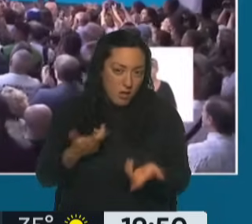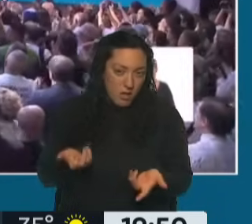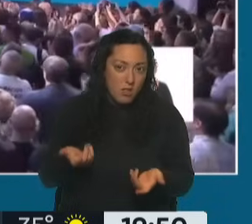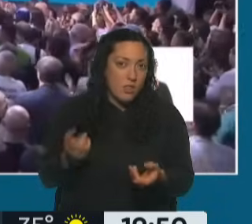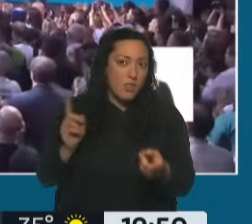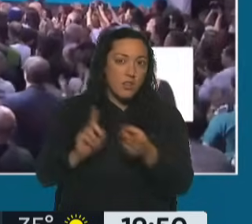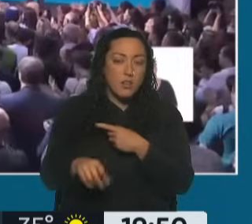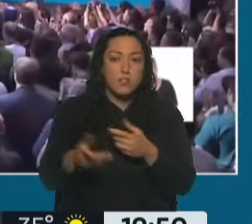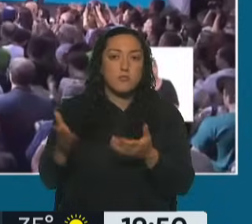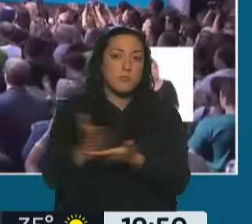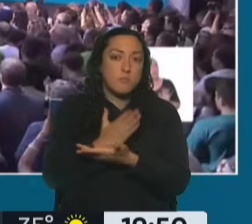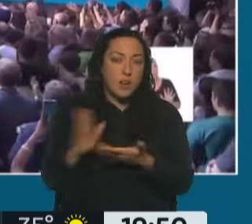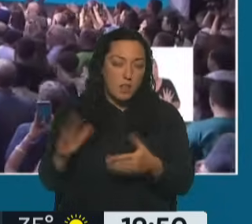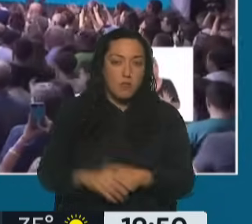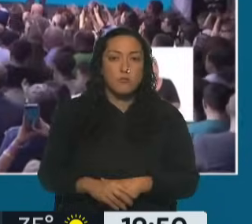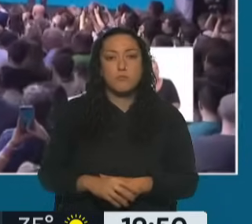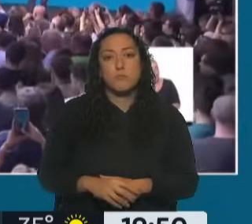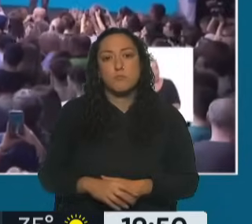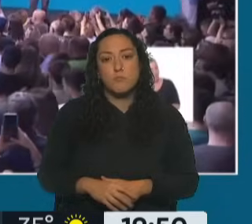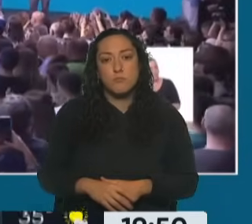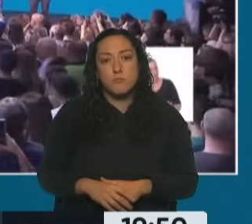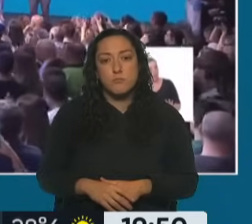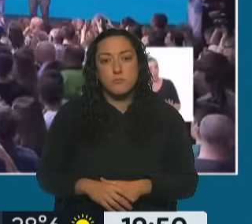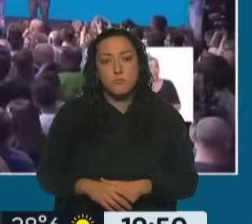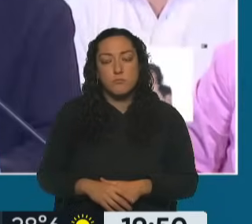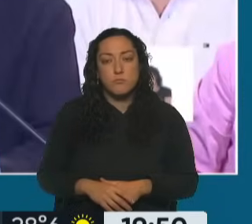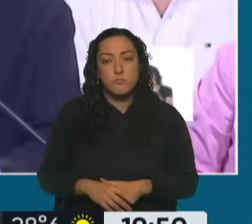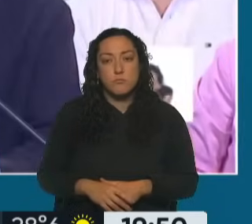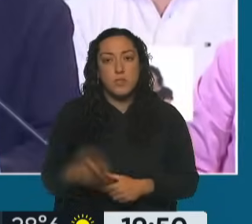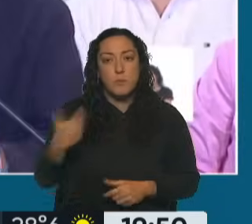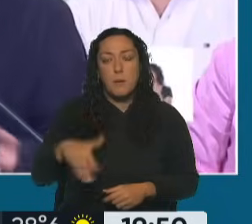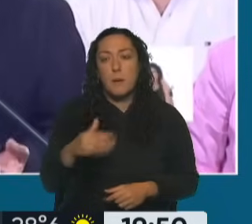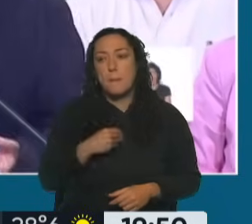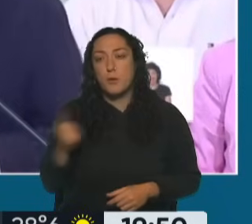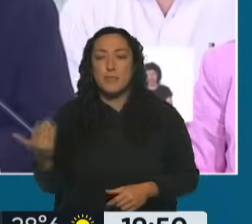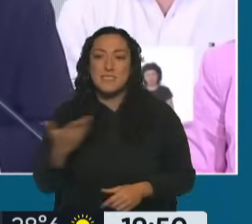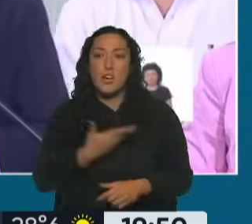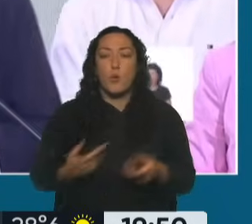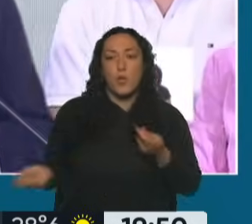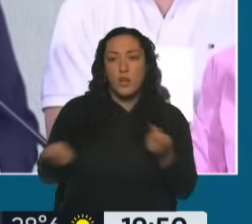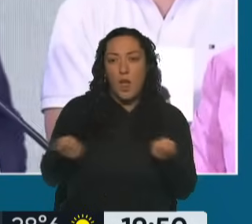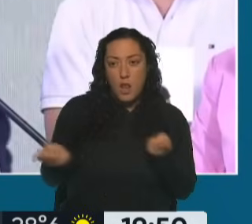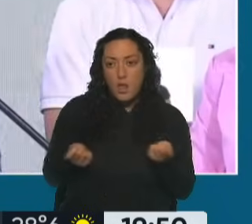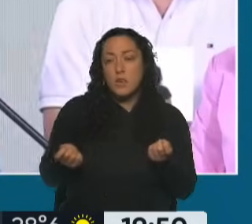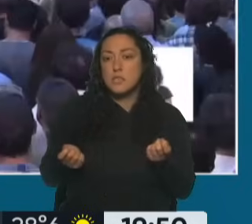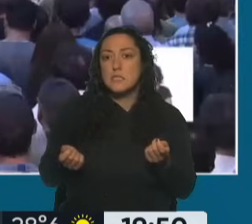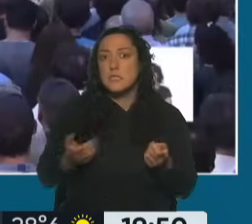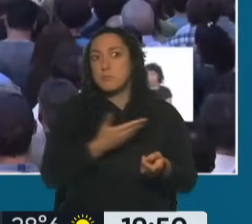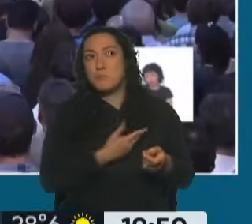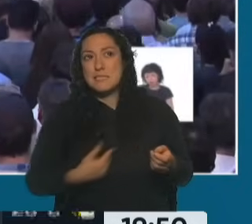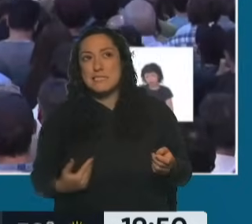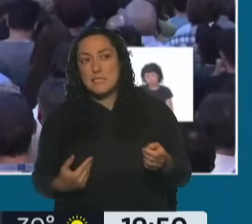fueron separados, y va a tener que gobernar la provincia de Buenos Aires con un